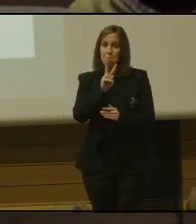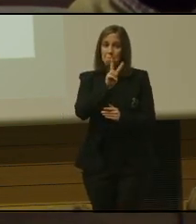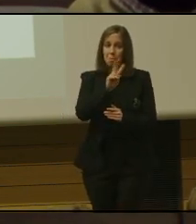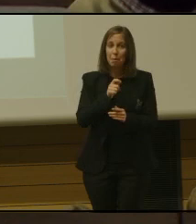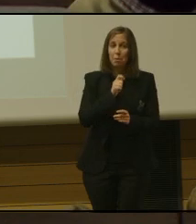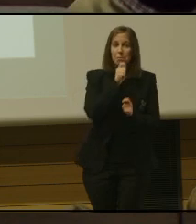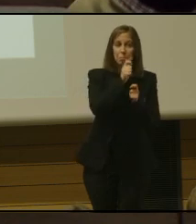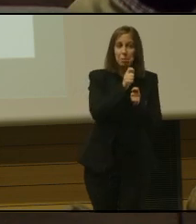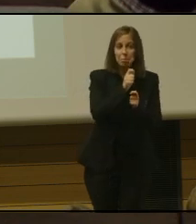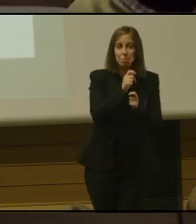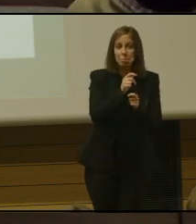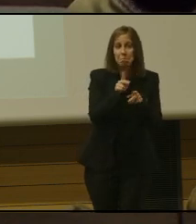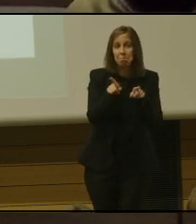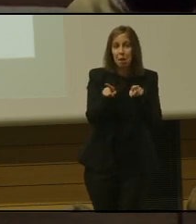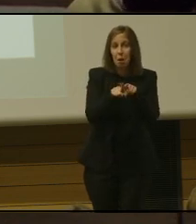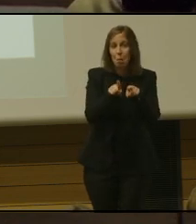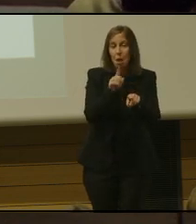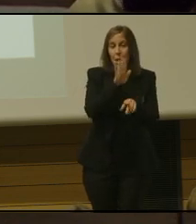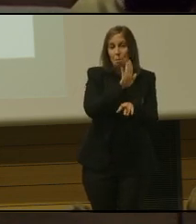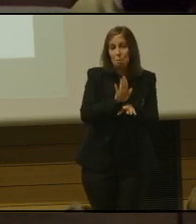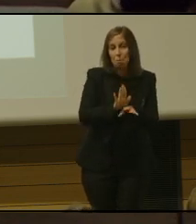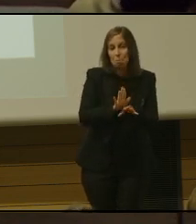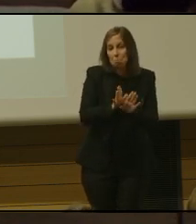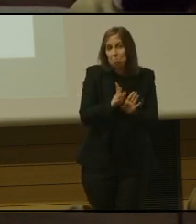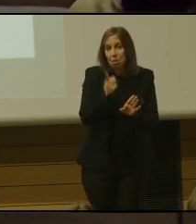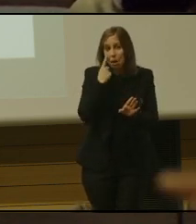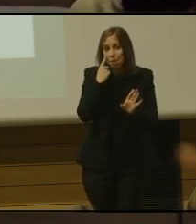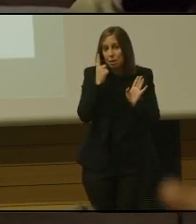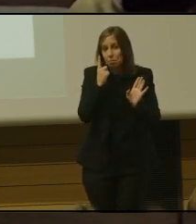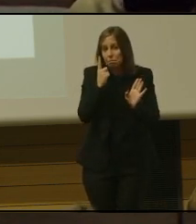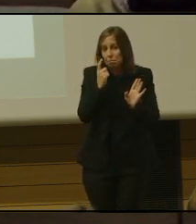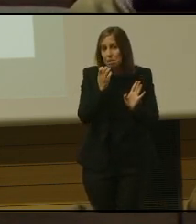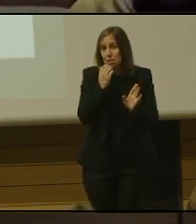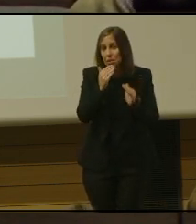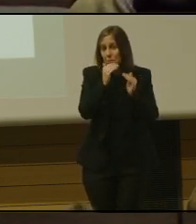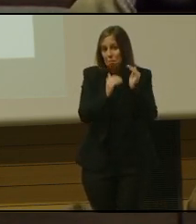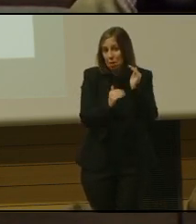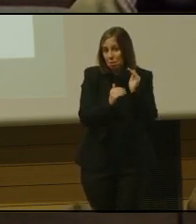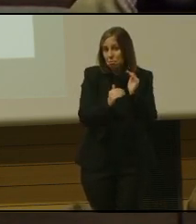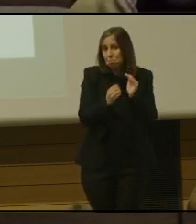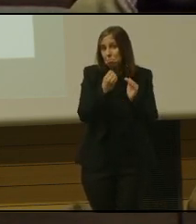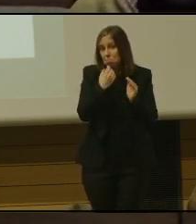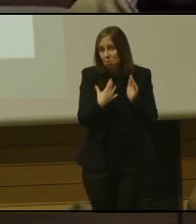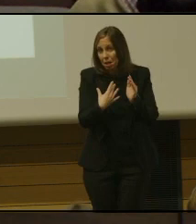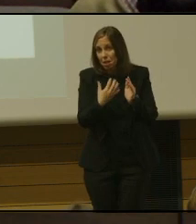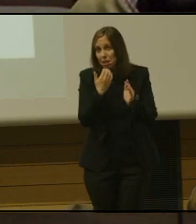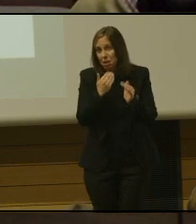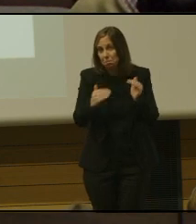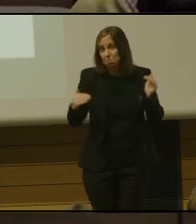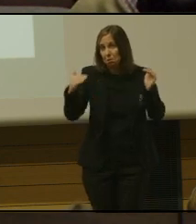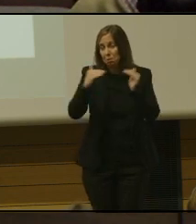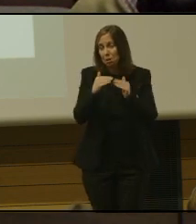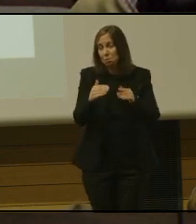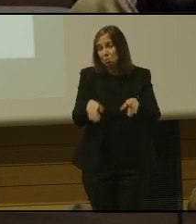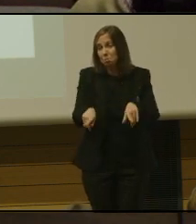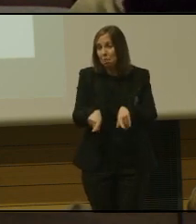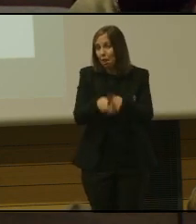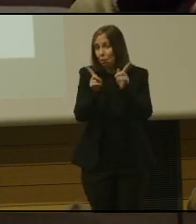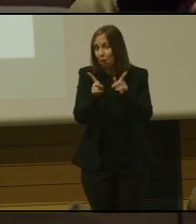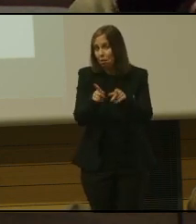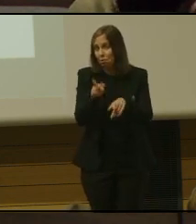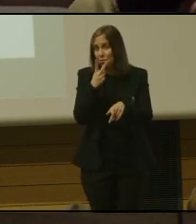malo, entonces, bueno, pues vamos a lanzar así esta moneda al aire, y si es menos malo, pues lo hice bien, si es igual de malo, igual de mal y vas a